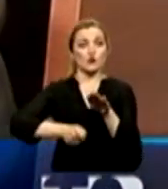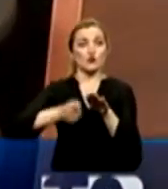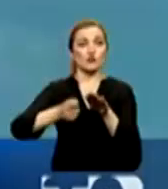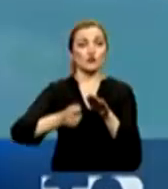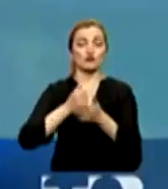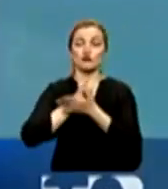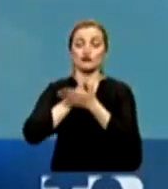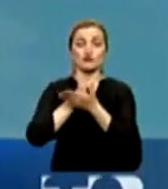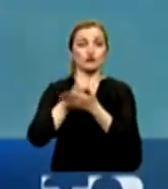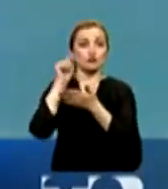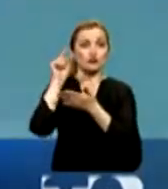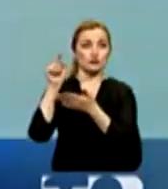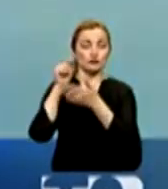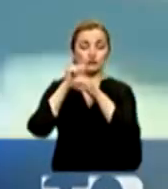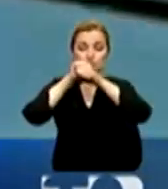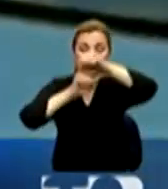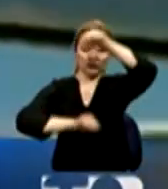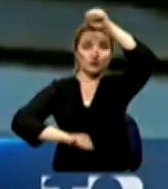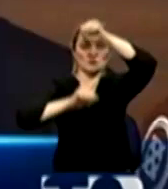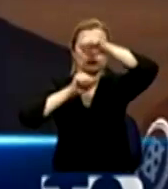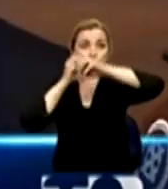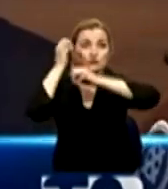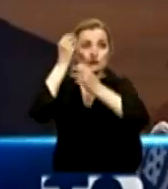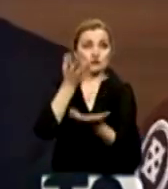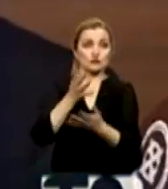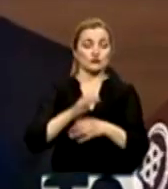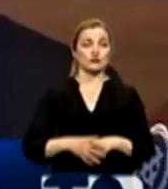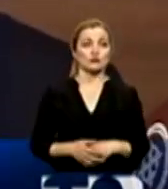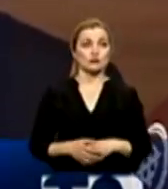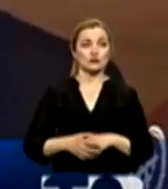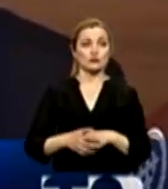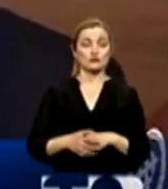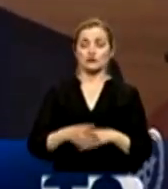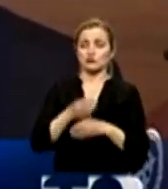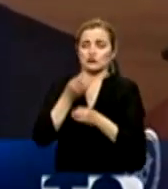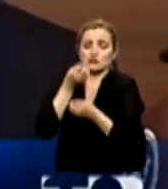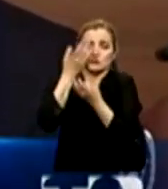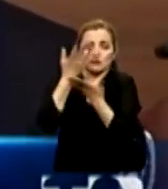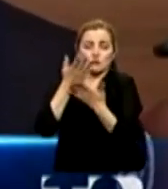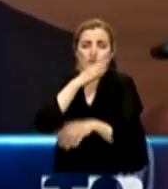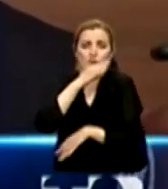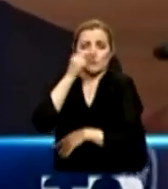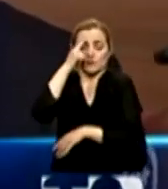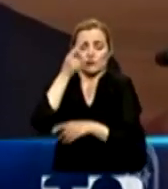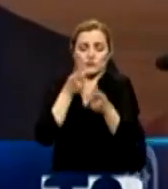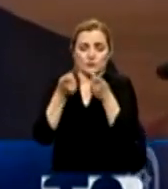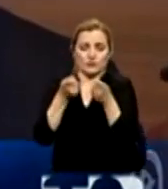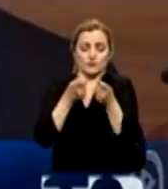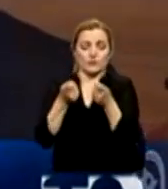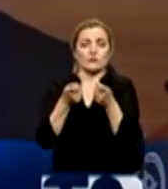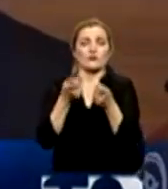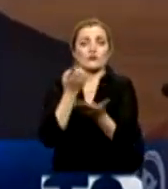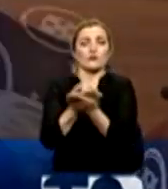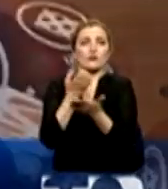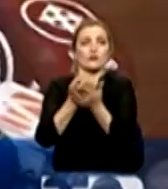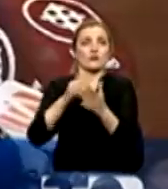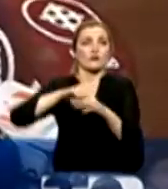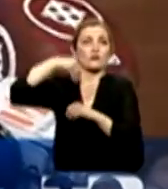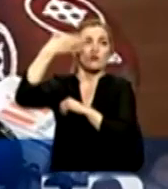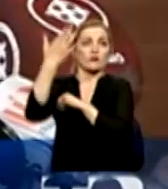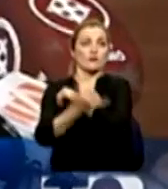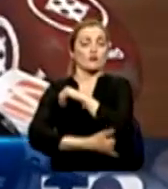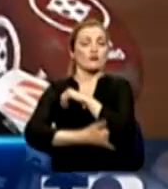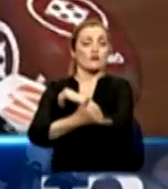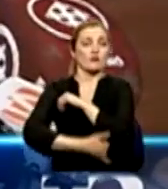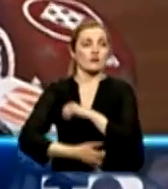ventana para que Assange revele mayor información. Respecto de Rafael Correa y sus operaciones financieras en el extranjero, él tiene